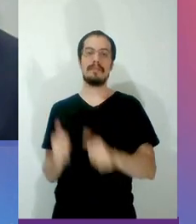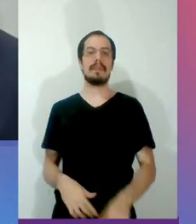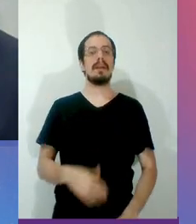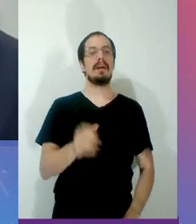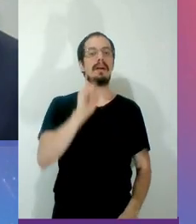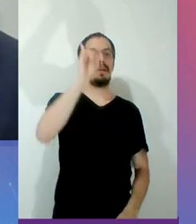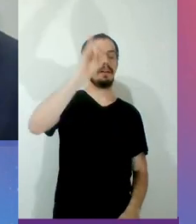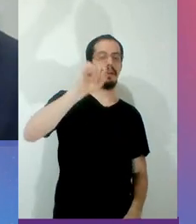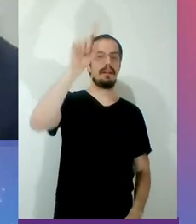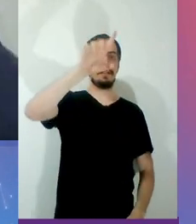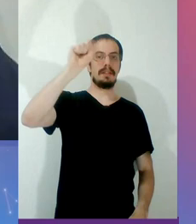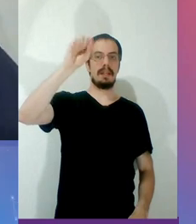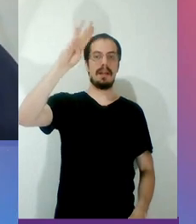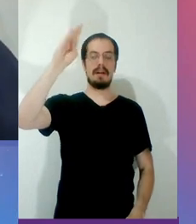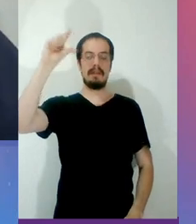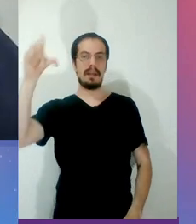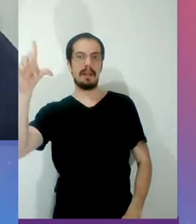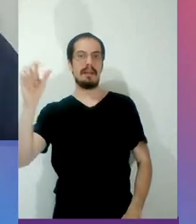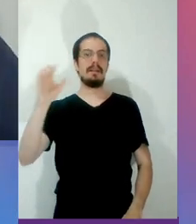Cifuentes menciona que